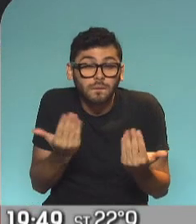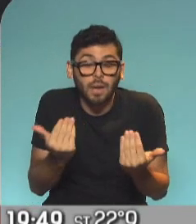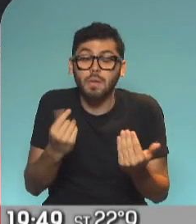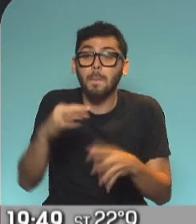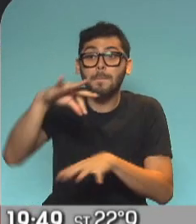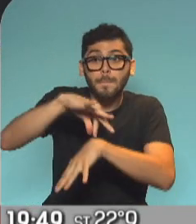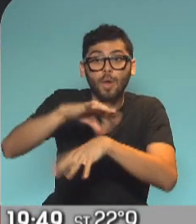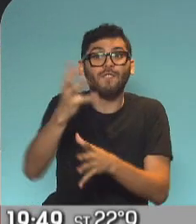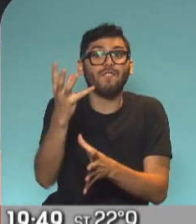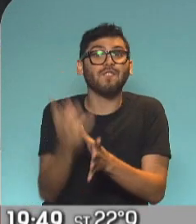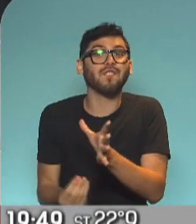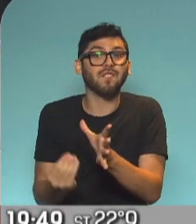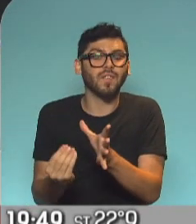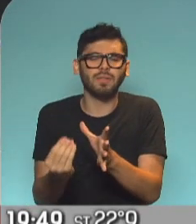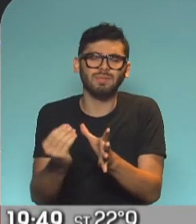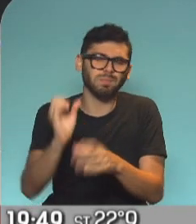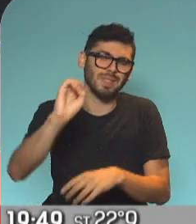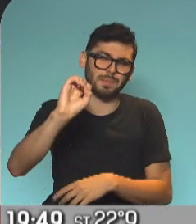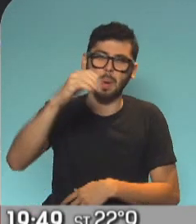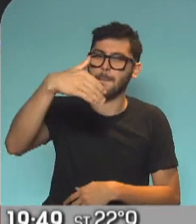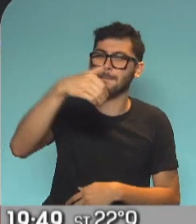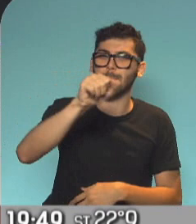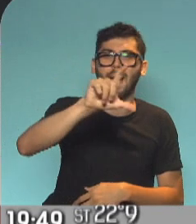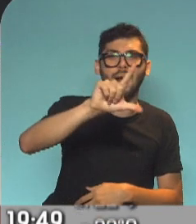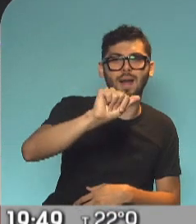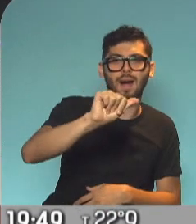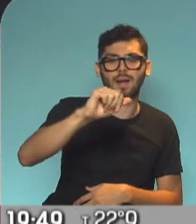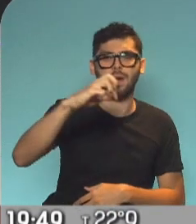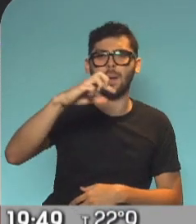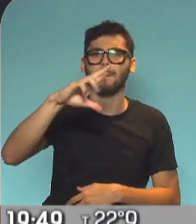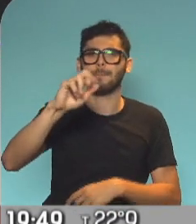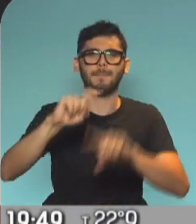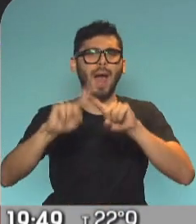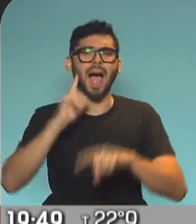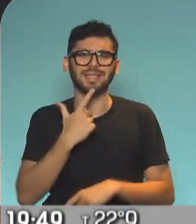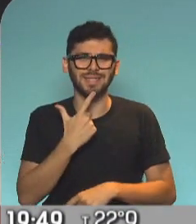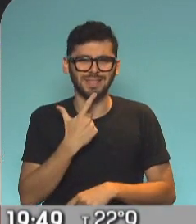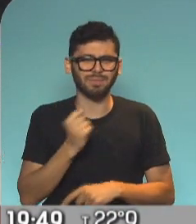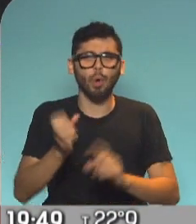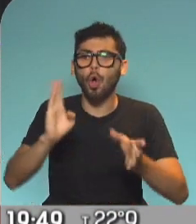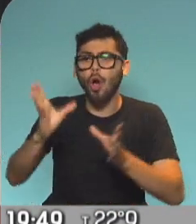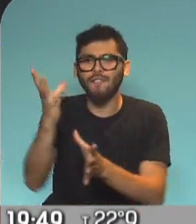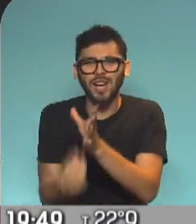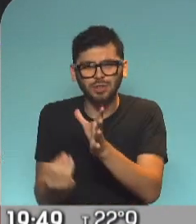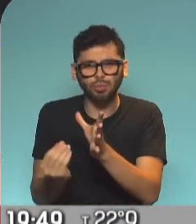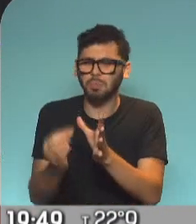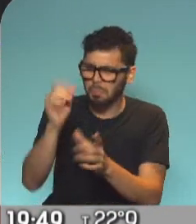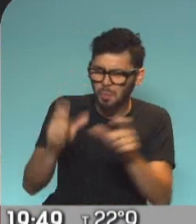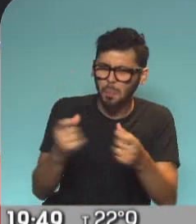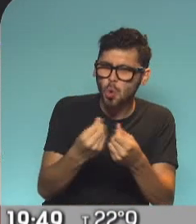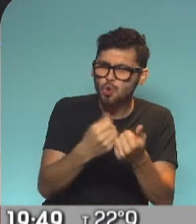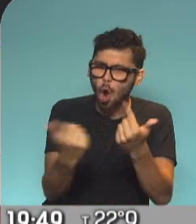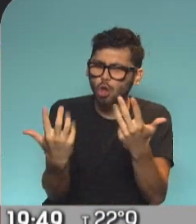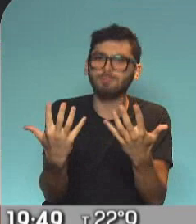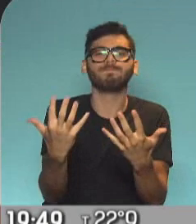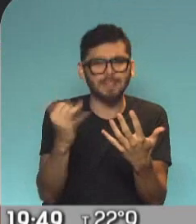de mala praxis médica hablamos de todo el entorno médico no solamente los facultativos los entornos profesionales hasta ahora